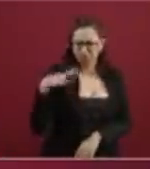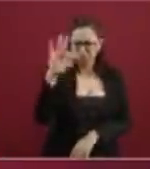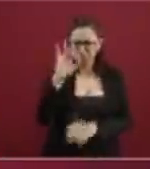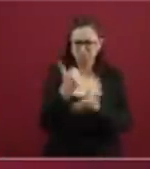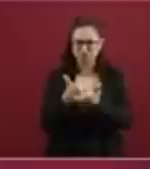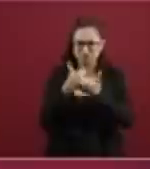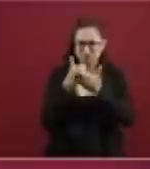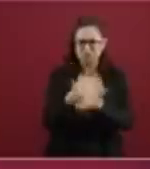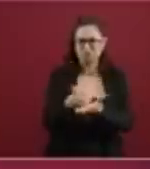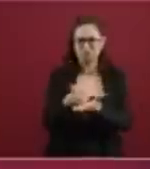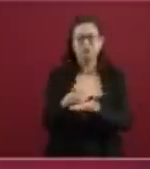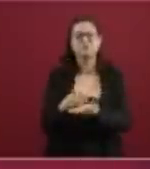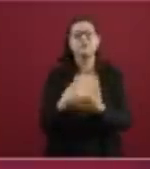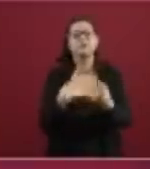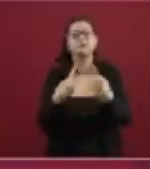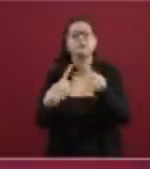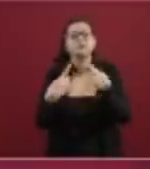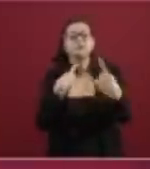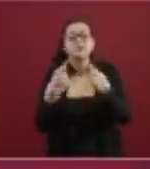que se dé el diálogo.